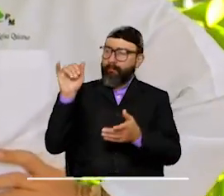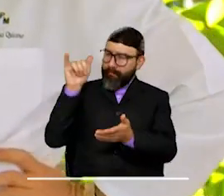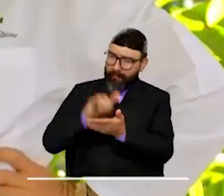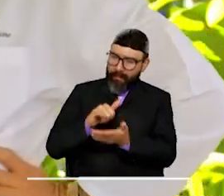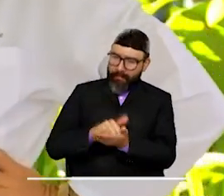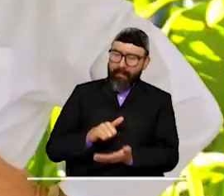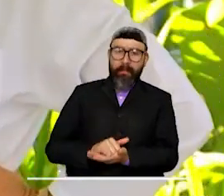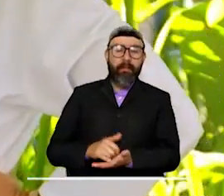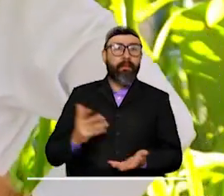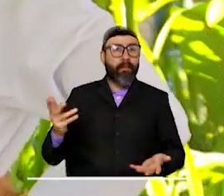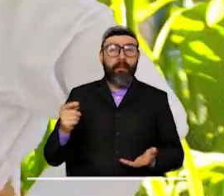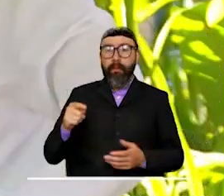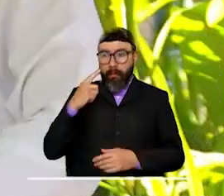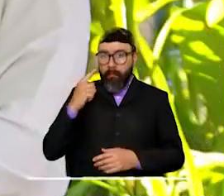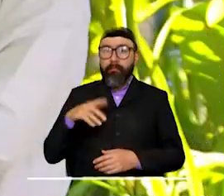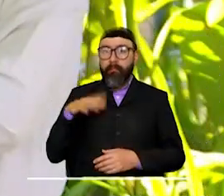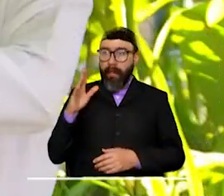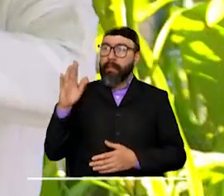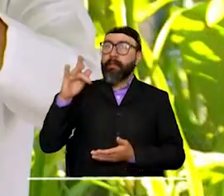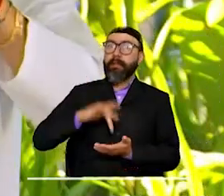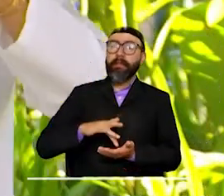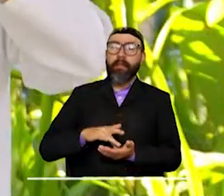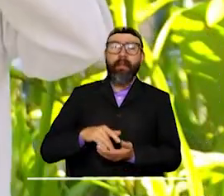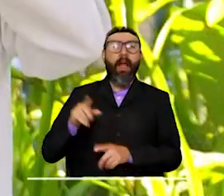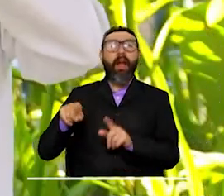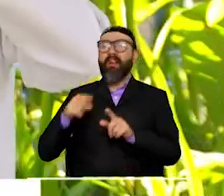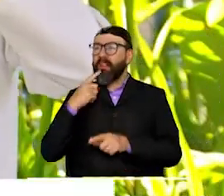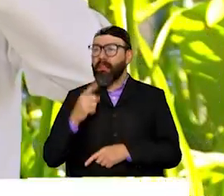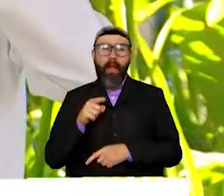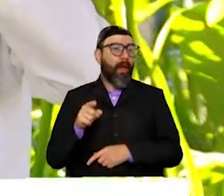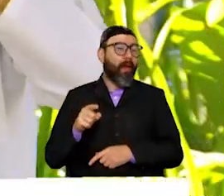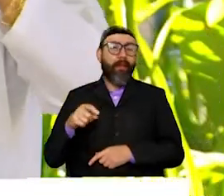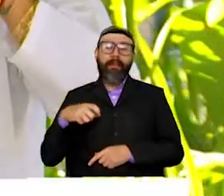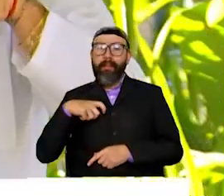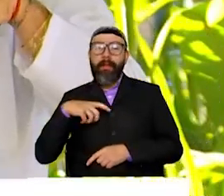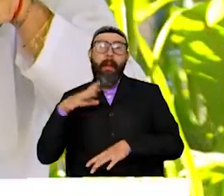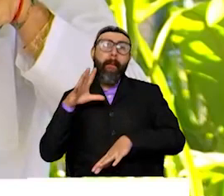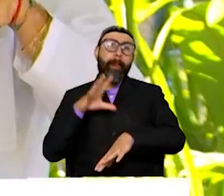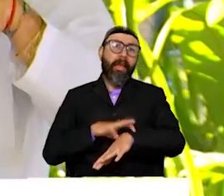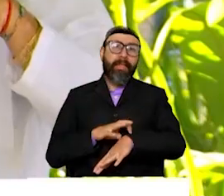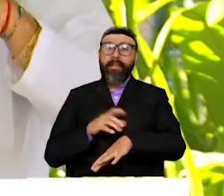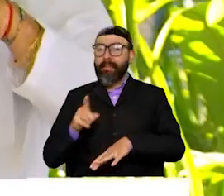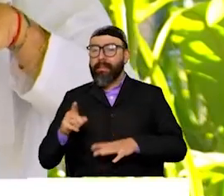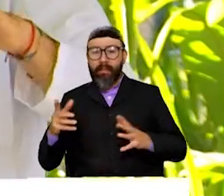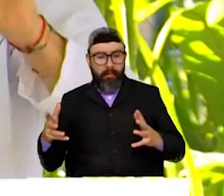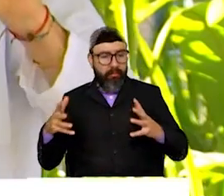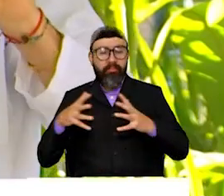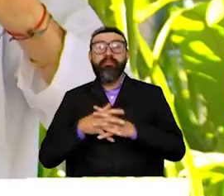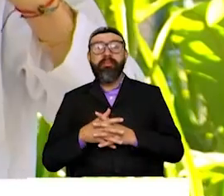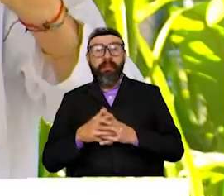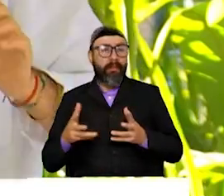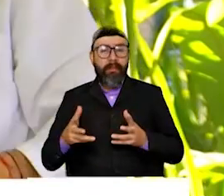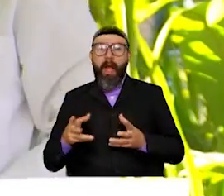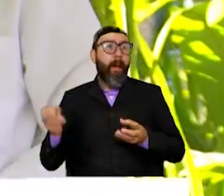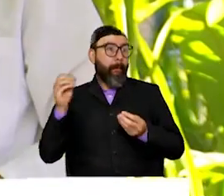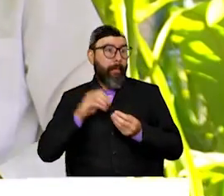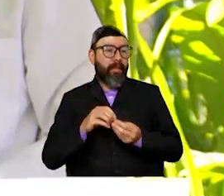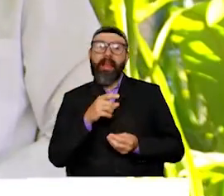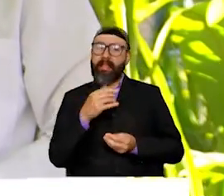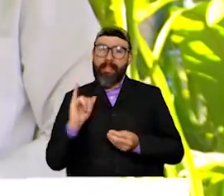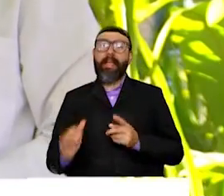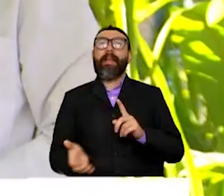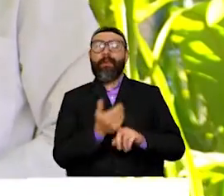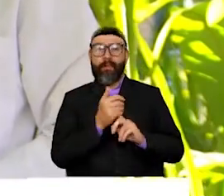nuestros consultorios, porque la gente dice, ay, como ellos hacen medicinas alternativas, entre comillas, pues allá vamos a encontrar la